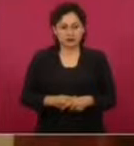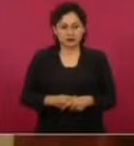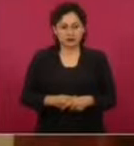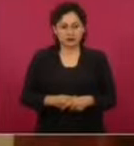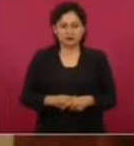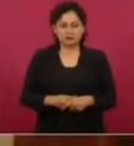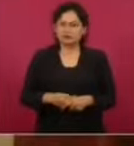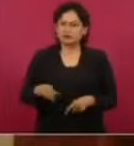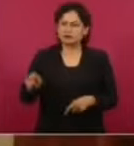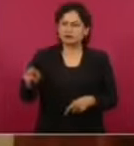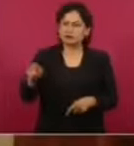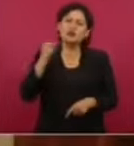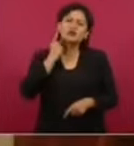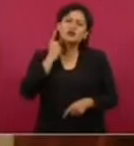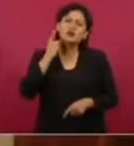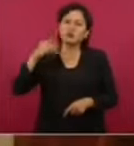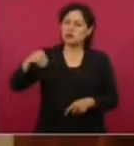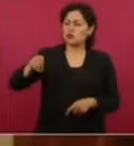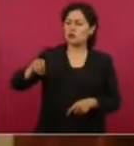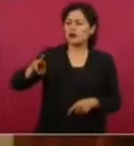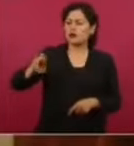el diputado moreira